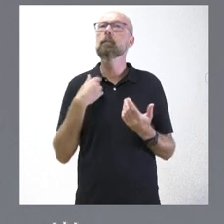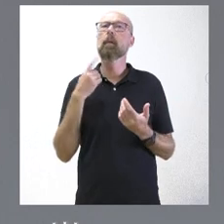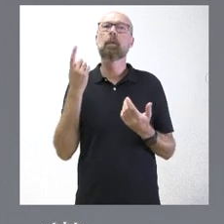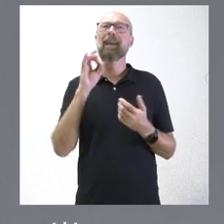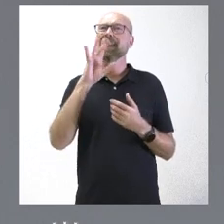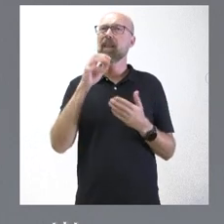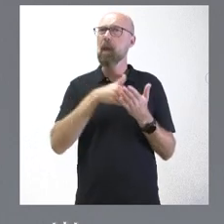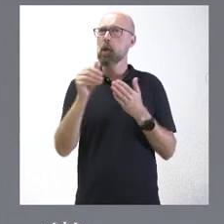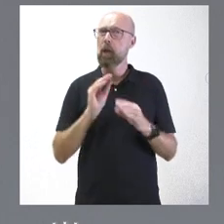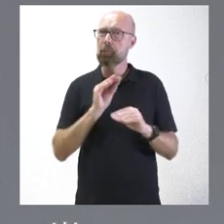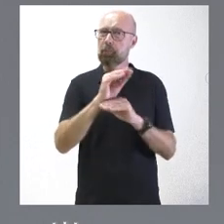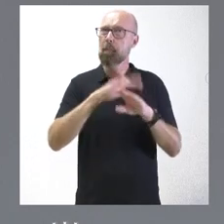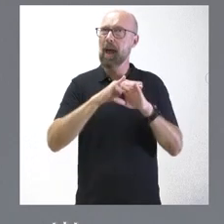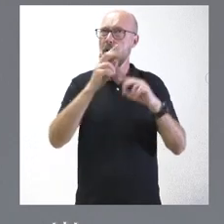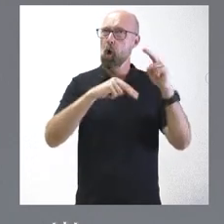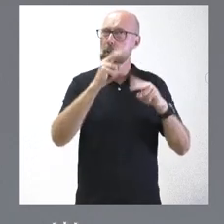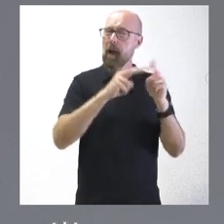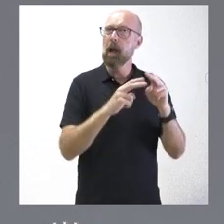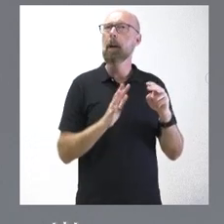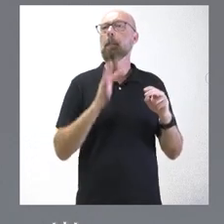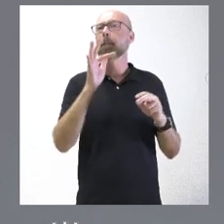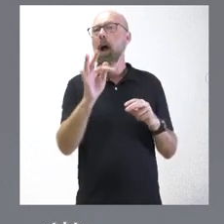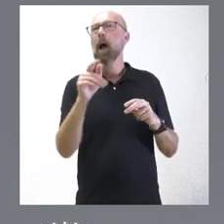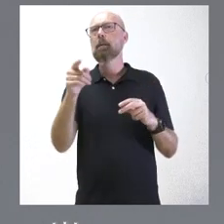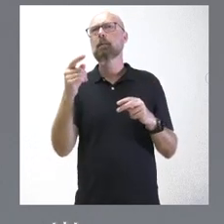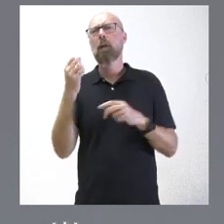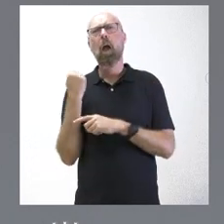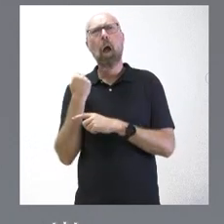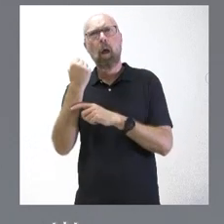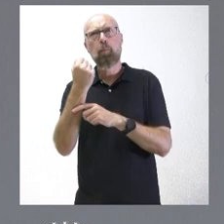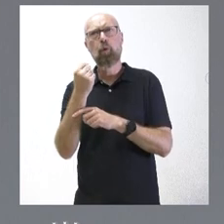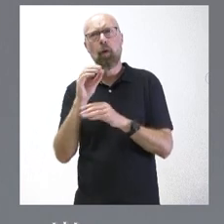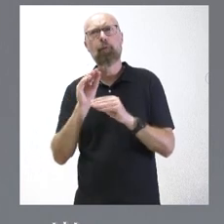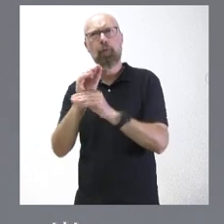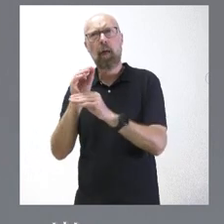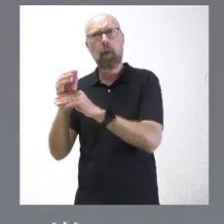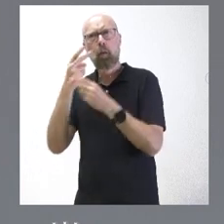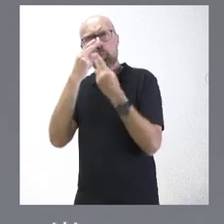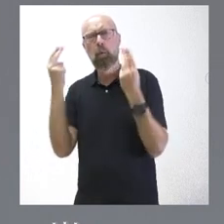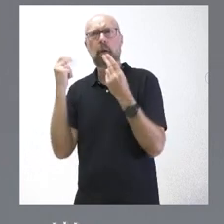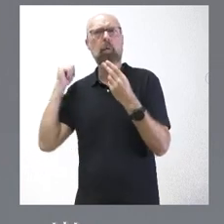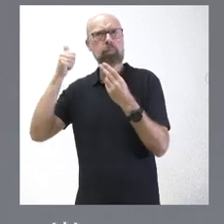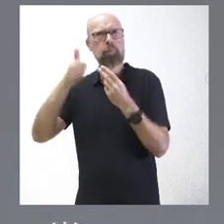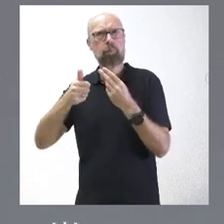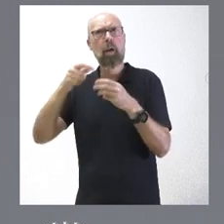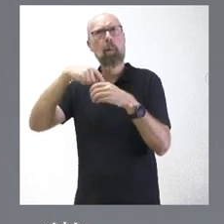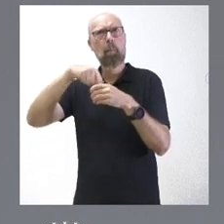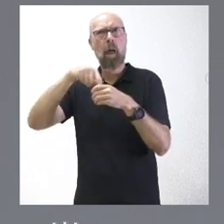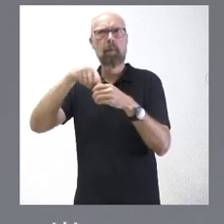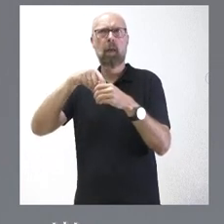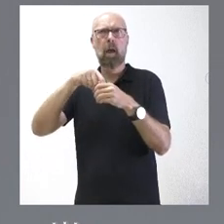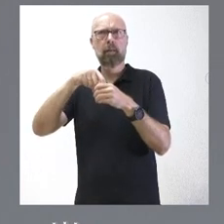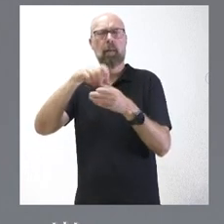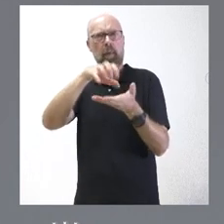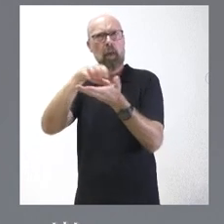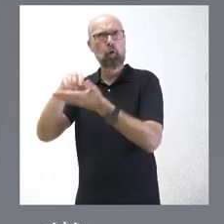15 millones para las obras sino que se ha ido reforzando la financiación pública de las plazas de los